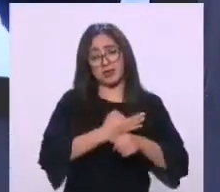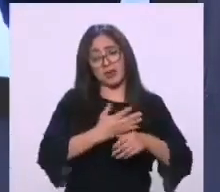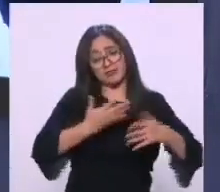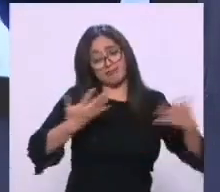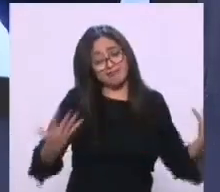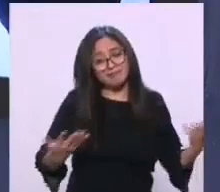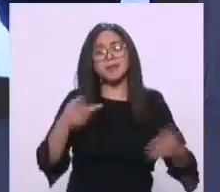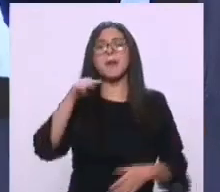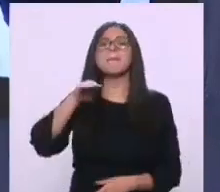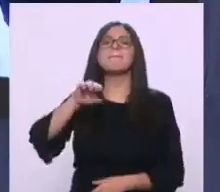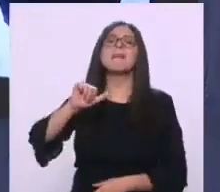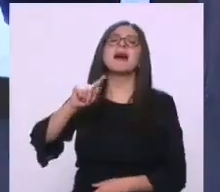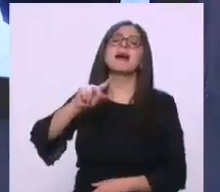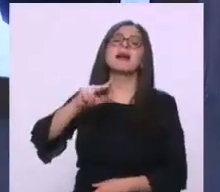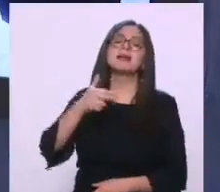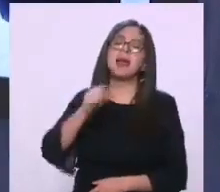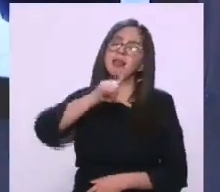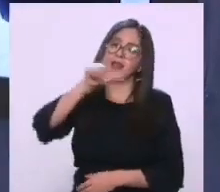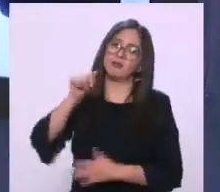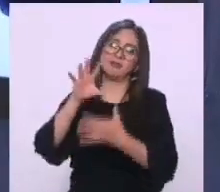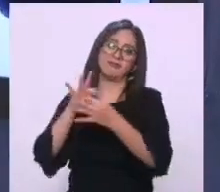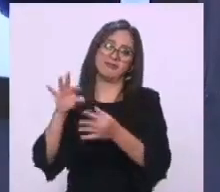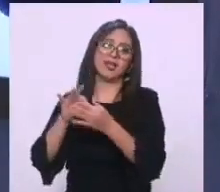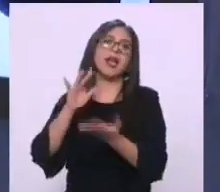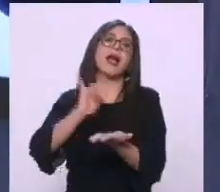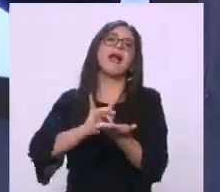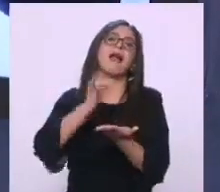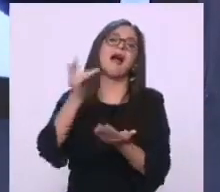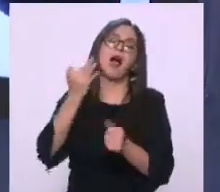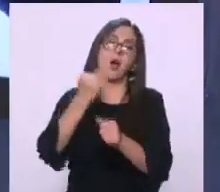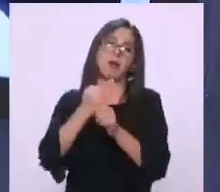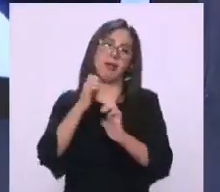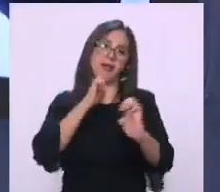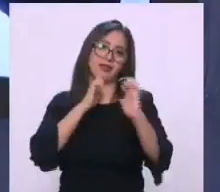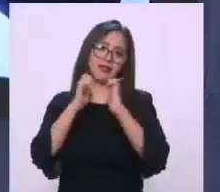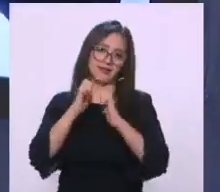acompañado, un gusto como siempre saludarte. Gracias, Juan, igualmente, muy buenas noches.